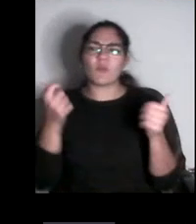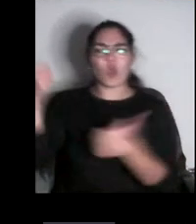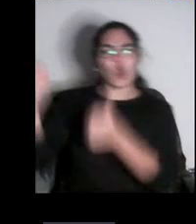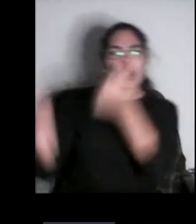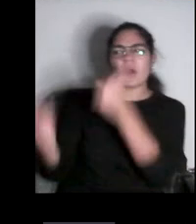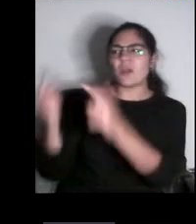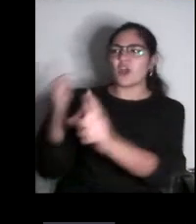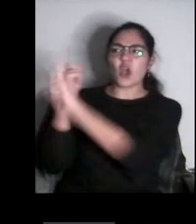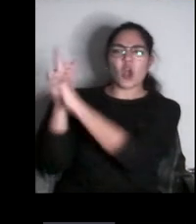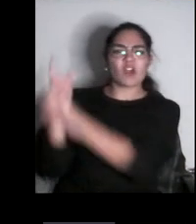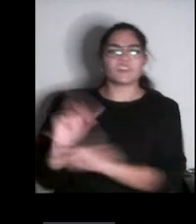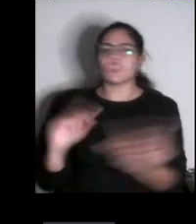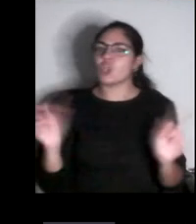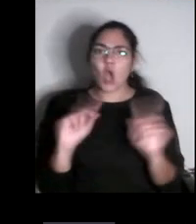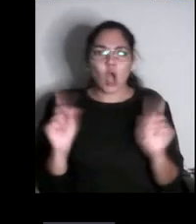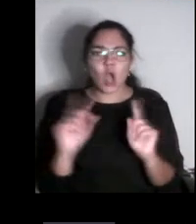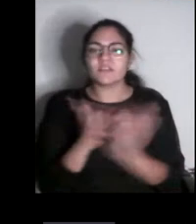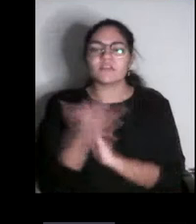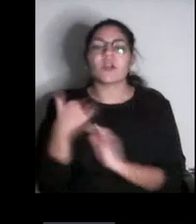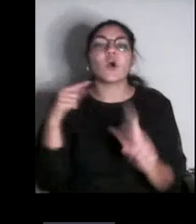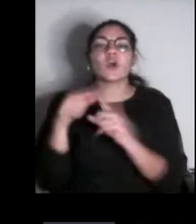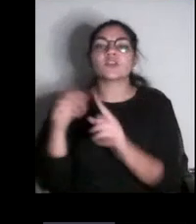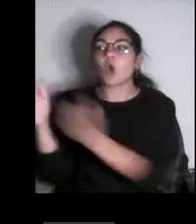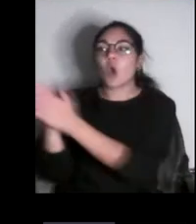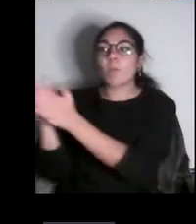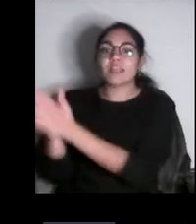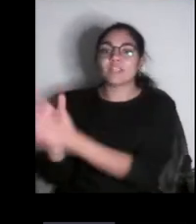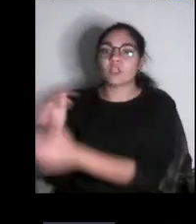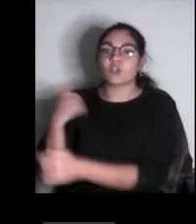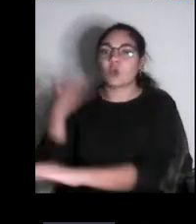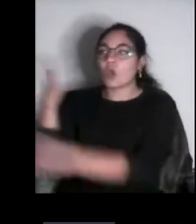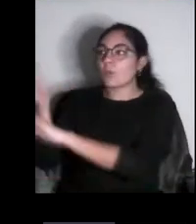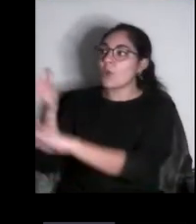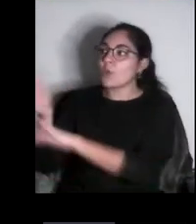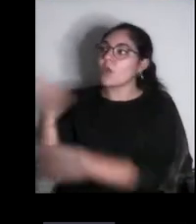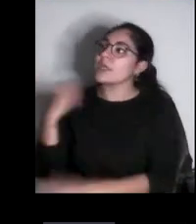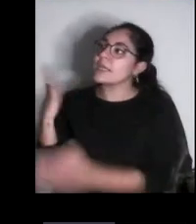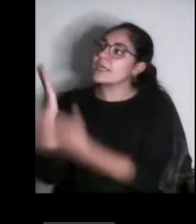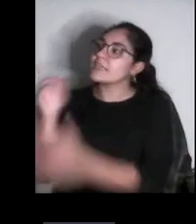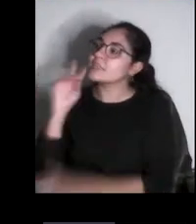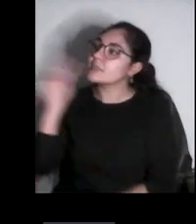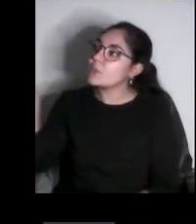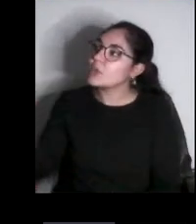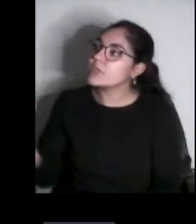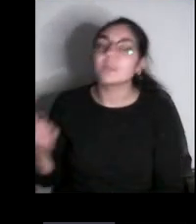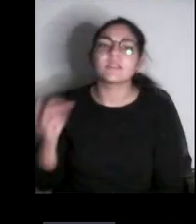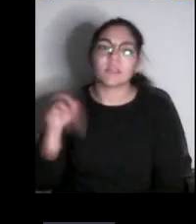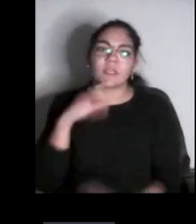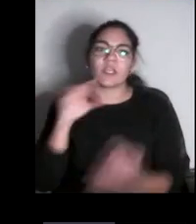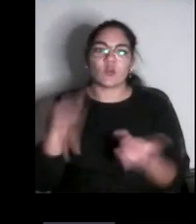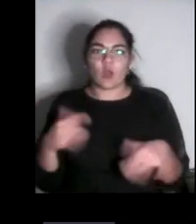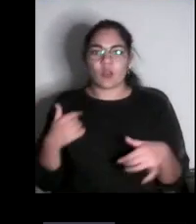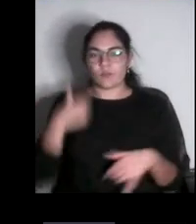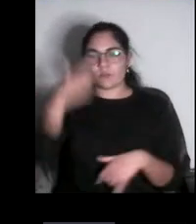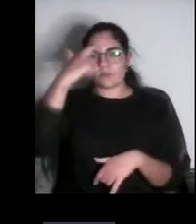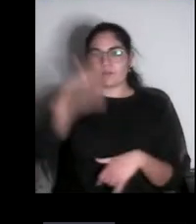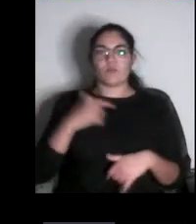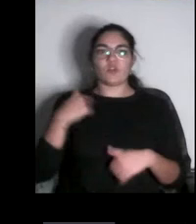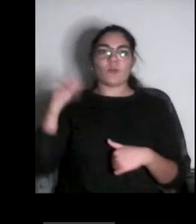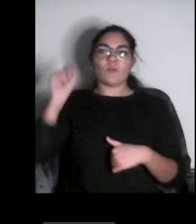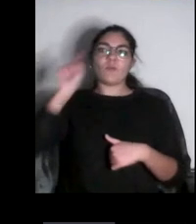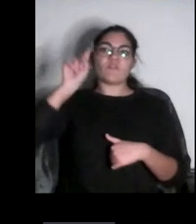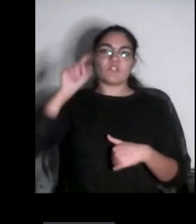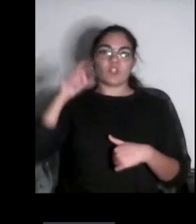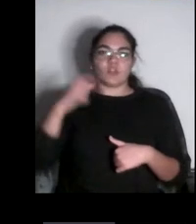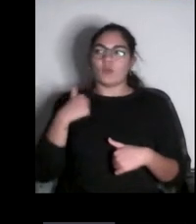son clases, observación de clases entre compañeros, en donde el observado elige quién es el profesor que le va a observar. Y el